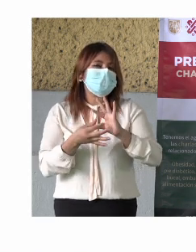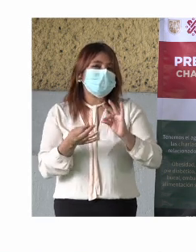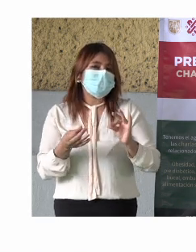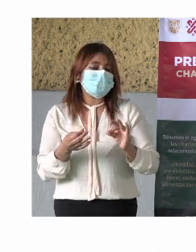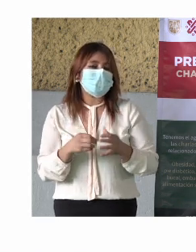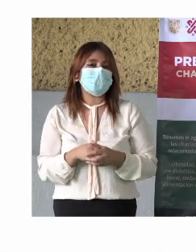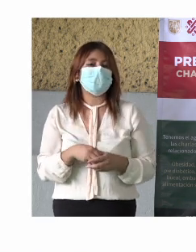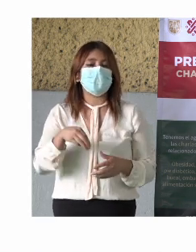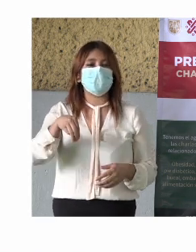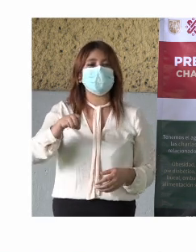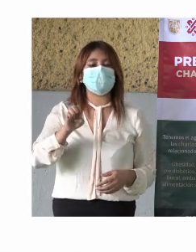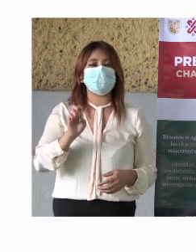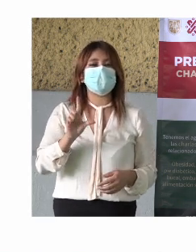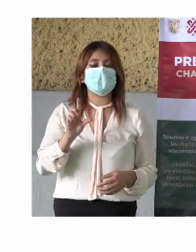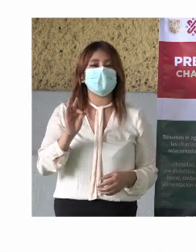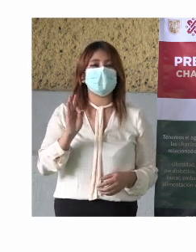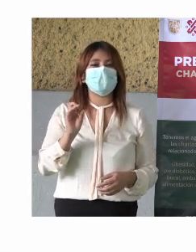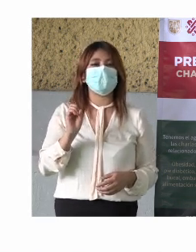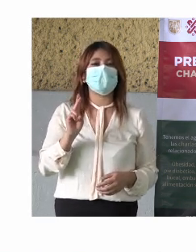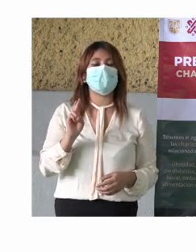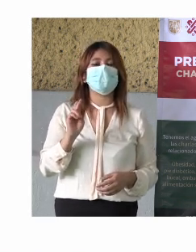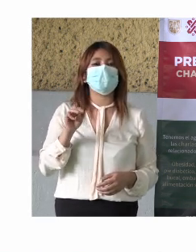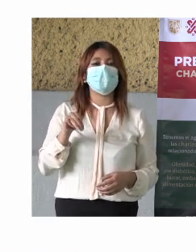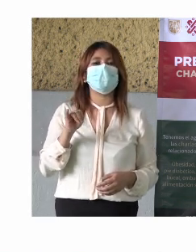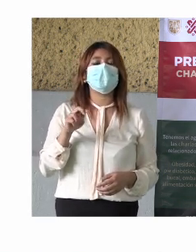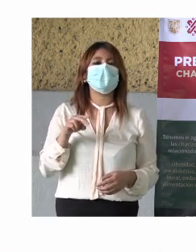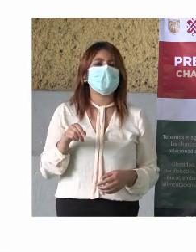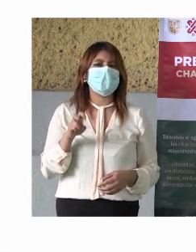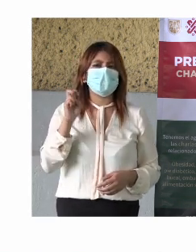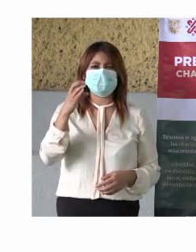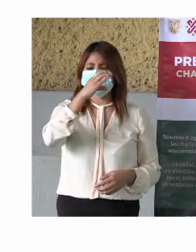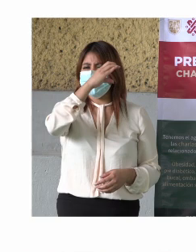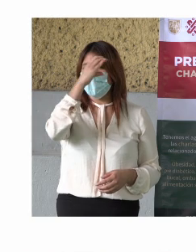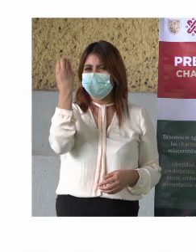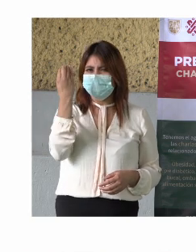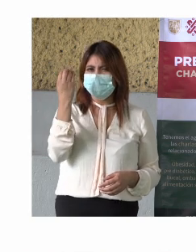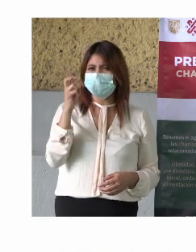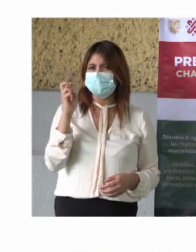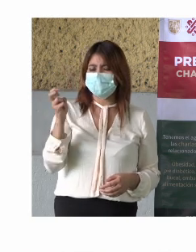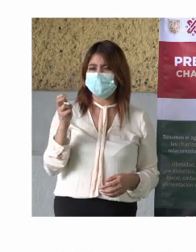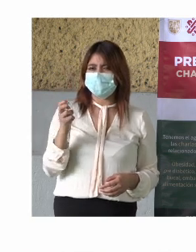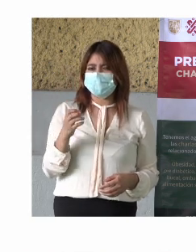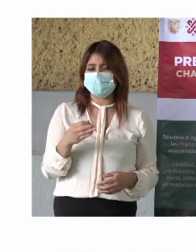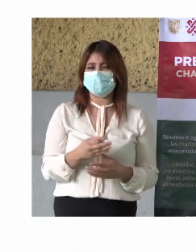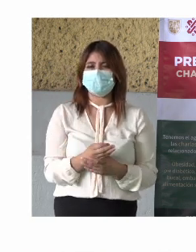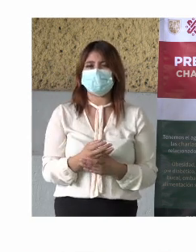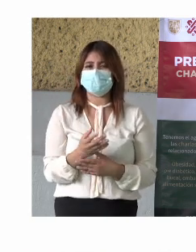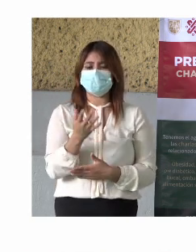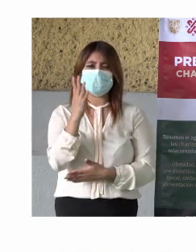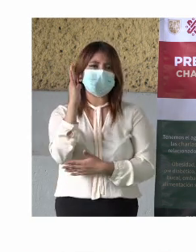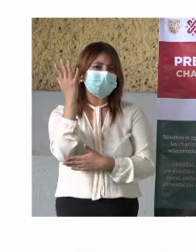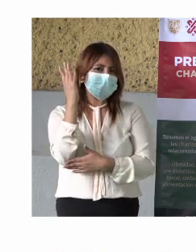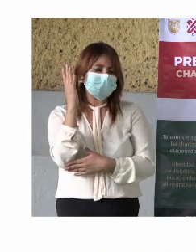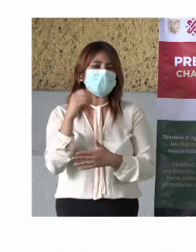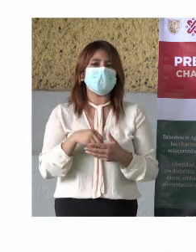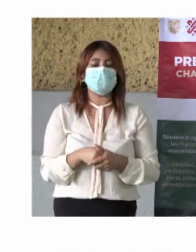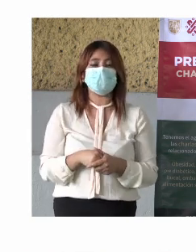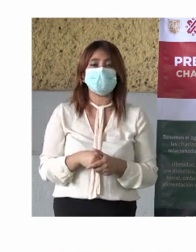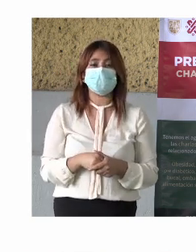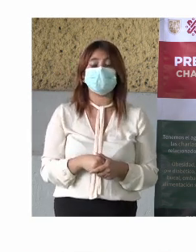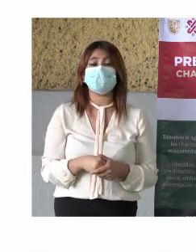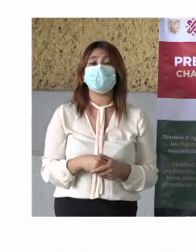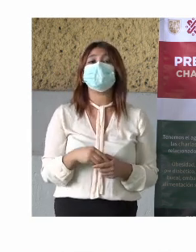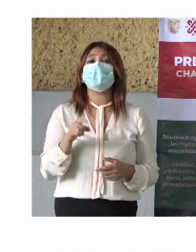famosísima metformina. Y aquí les puse esta imagen de esta plantita, que es la Galega officinalis, porque la